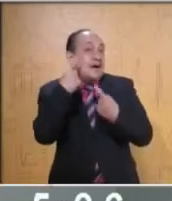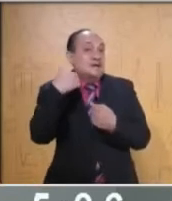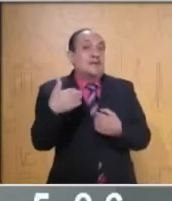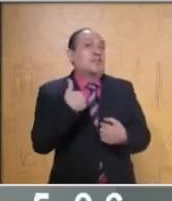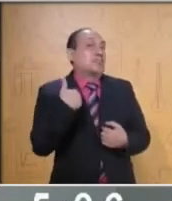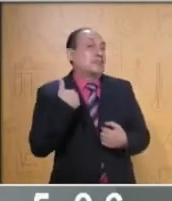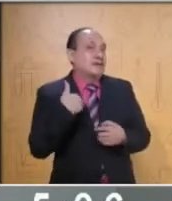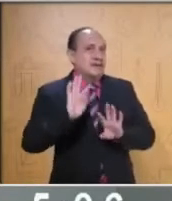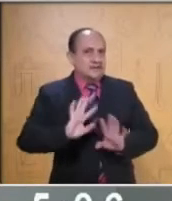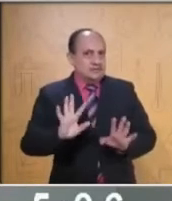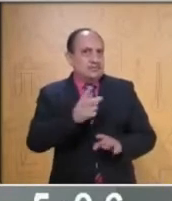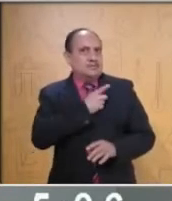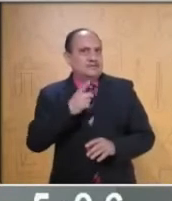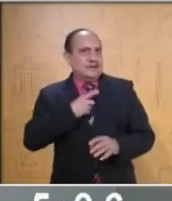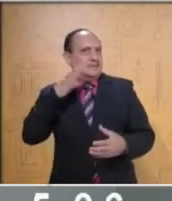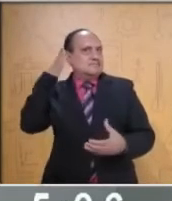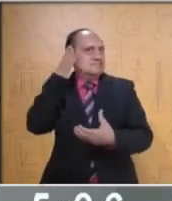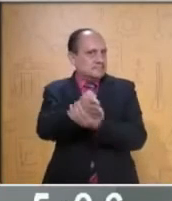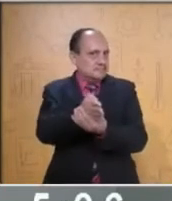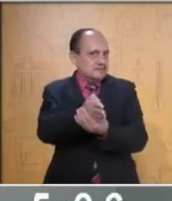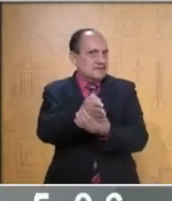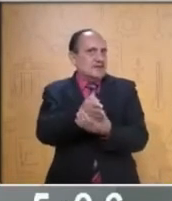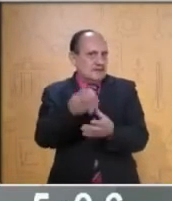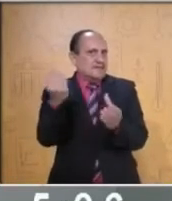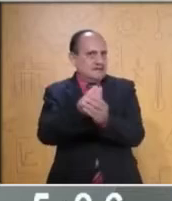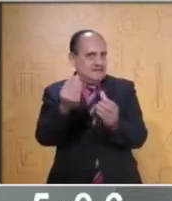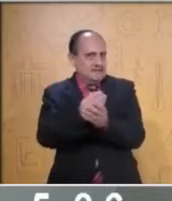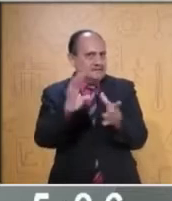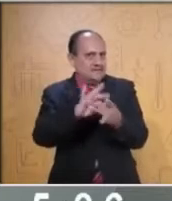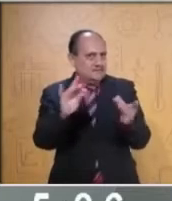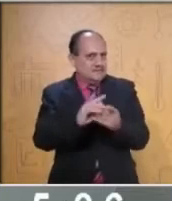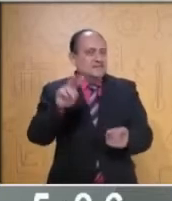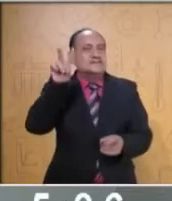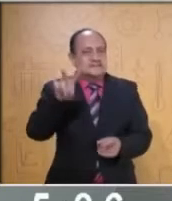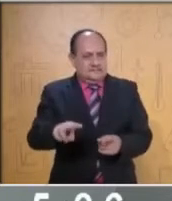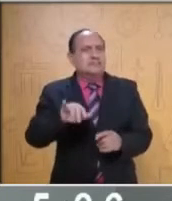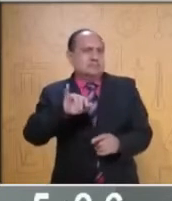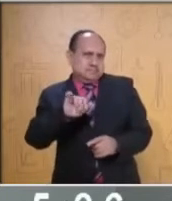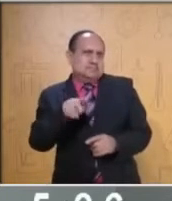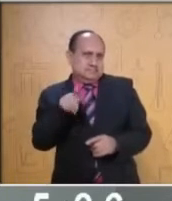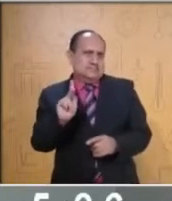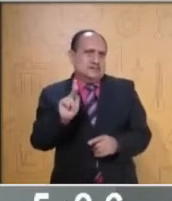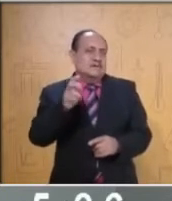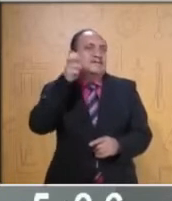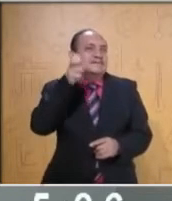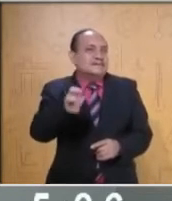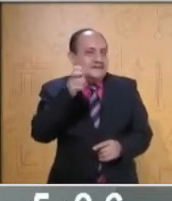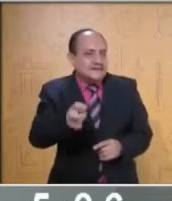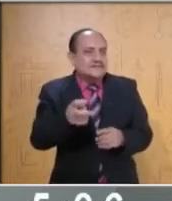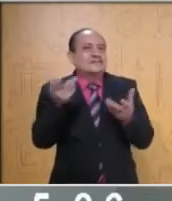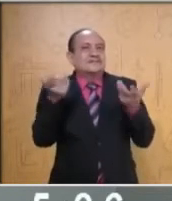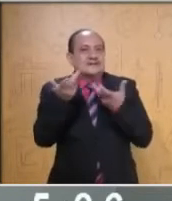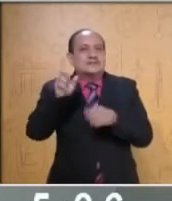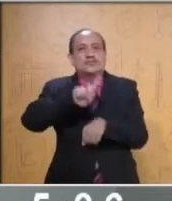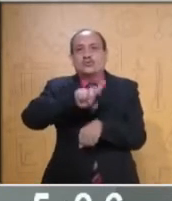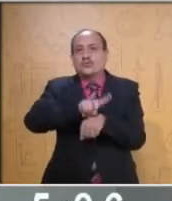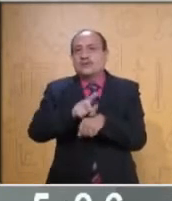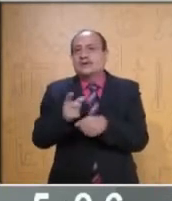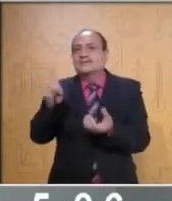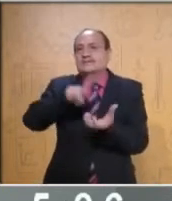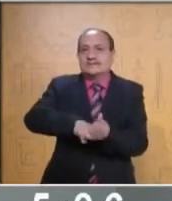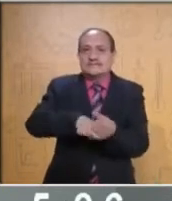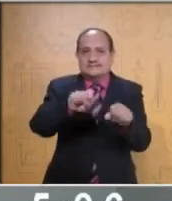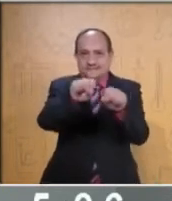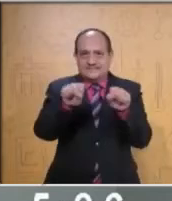comentario que yo me debería de ir directo a la clase. La verdad, sí, pero esto es lo que hacemos diariamente en la escuela, esto es